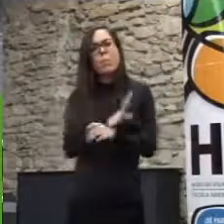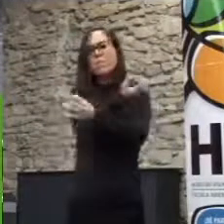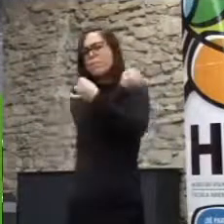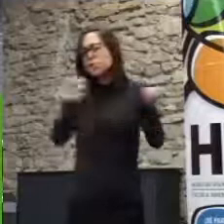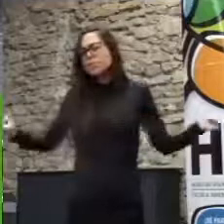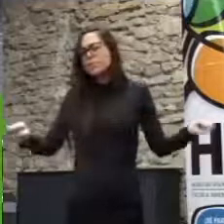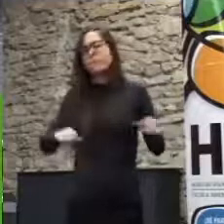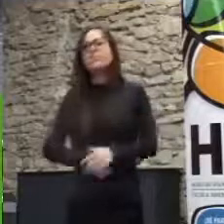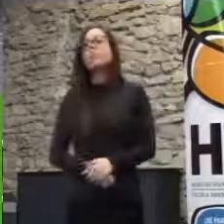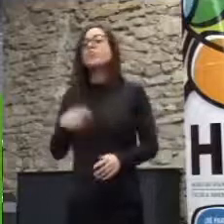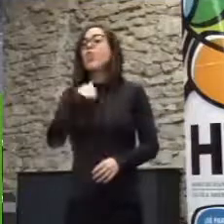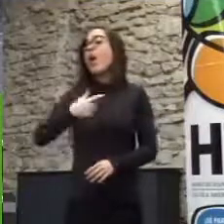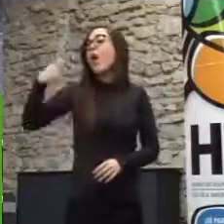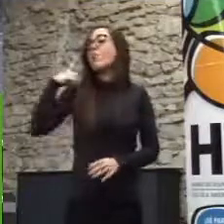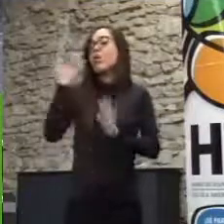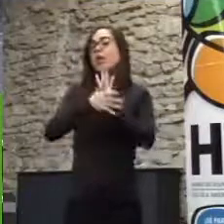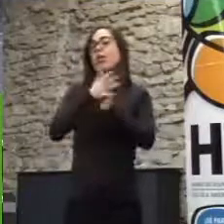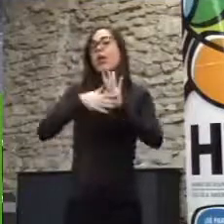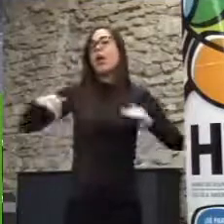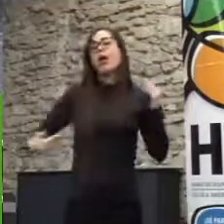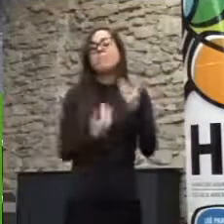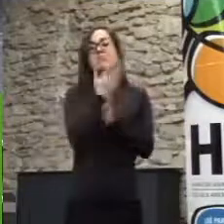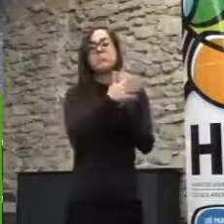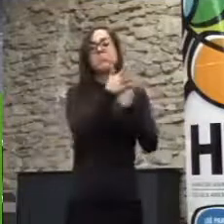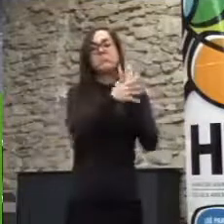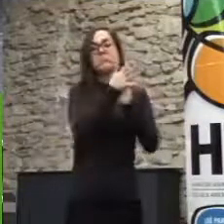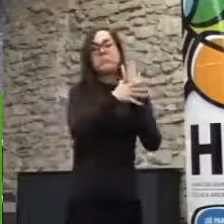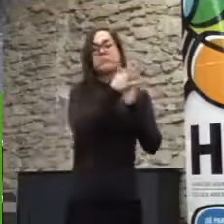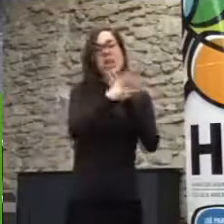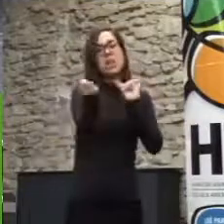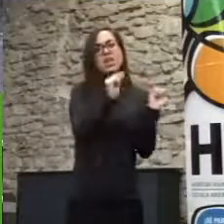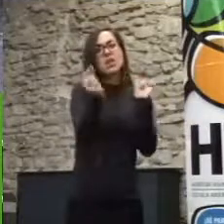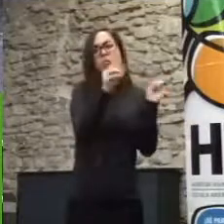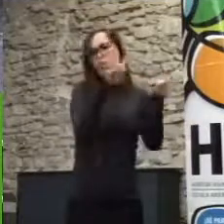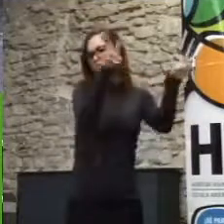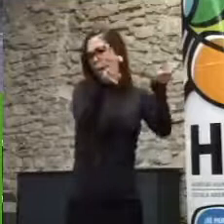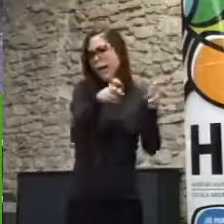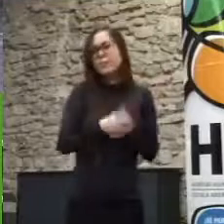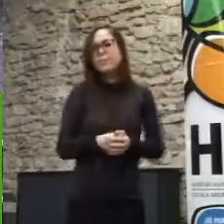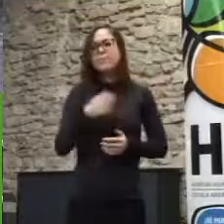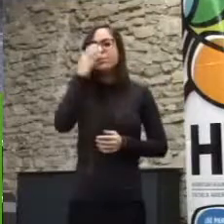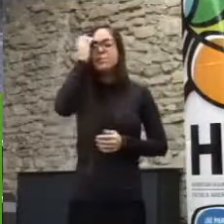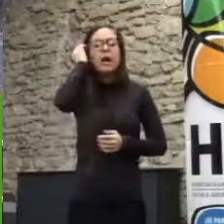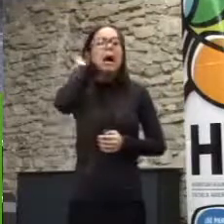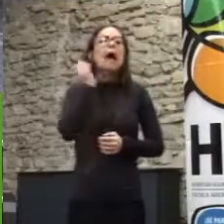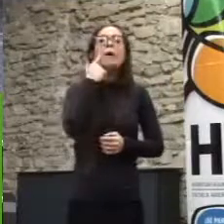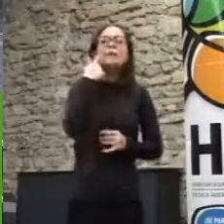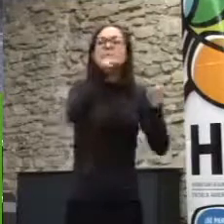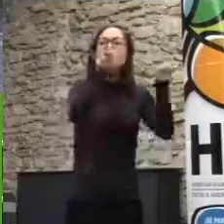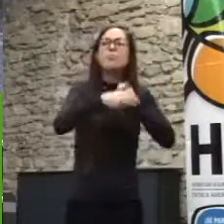imposible. Yo ayer hablaba, teníamos la reunión por la mañana y estábamos discutiendo sobre un tema, sobre si era importante, no era